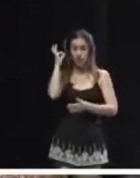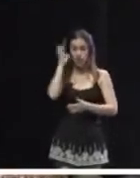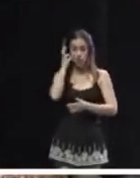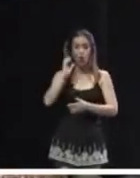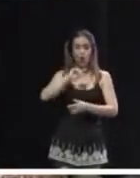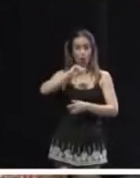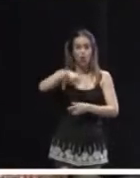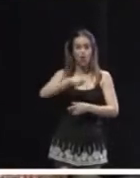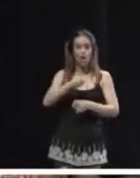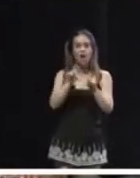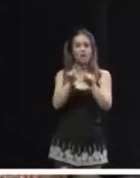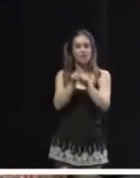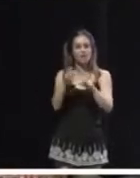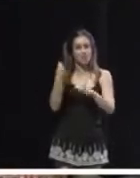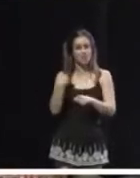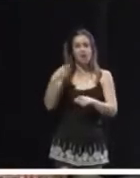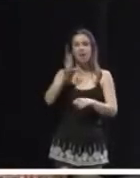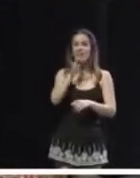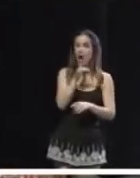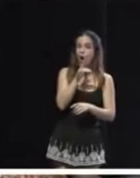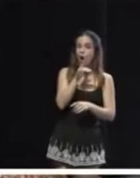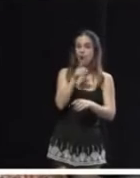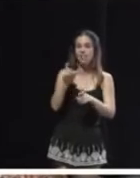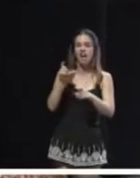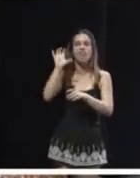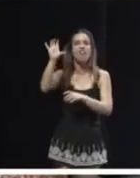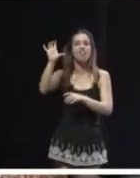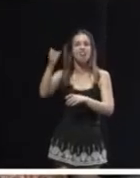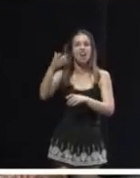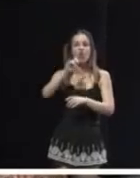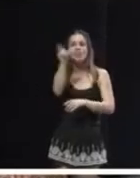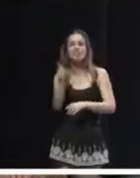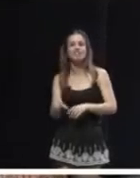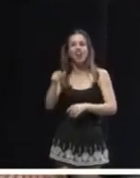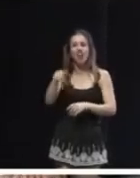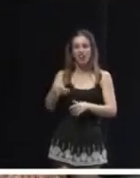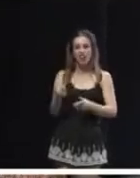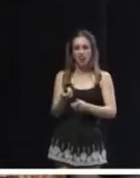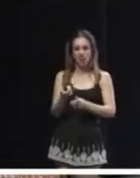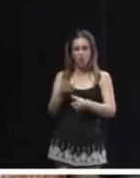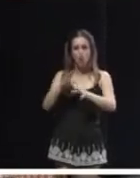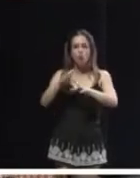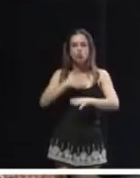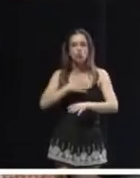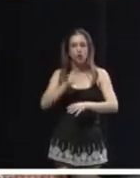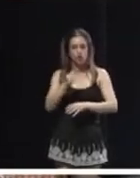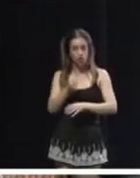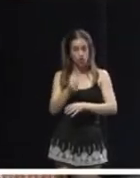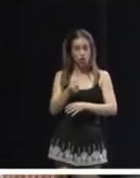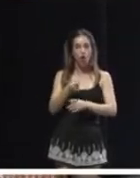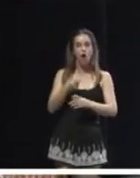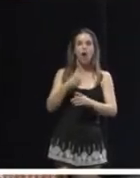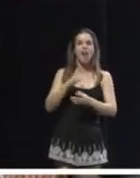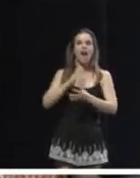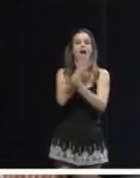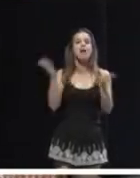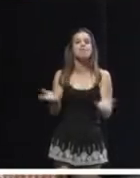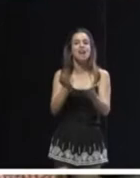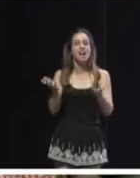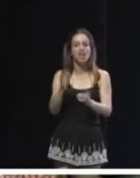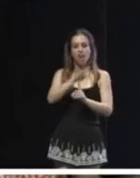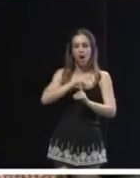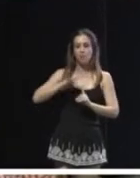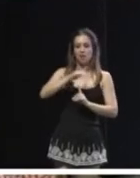manos del Estado italiano. El cambio climático, la emergencia climática, la emergencia ambiental va de